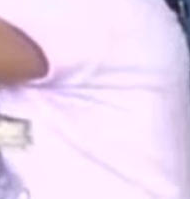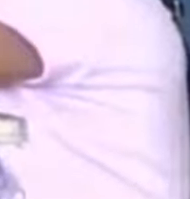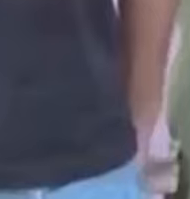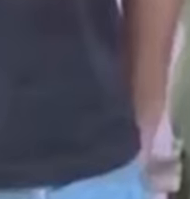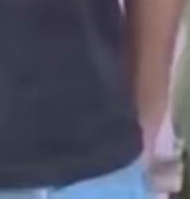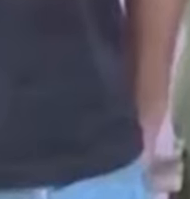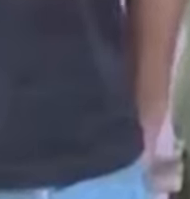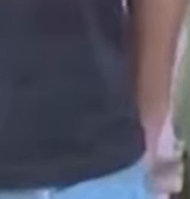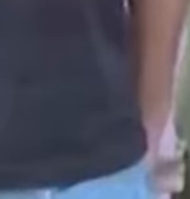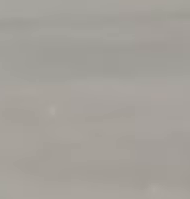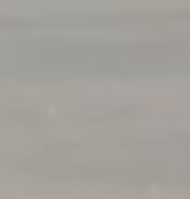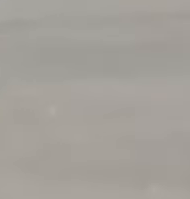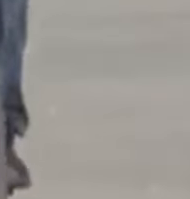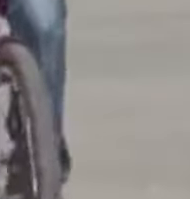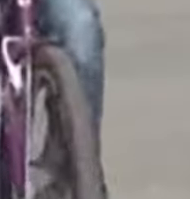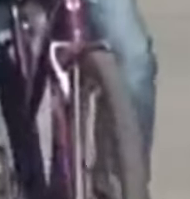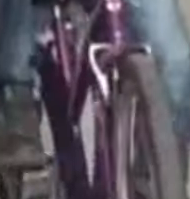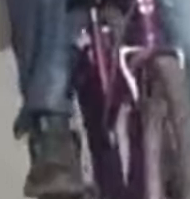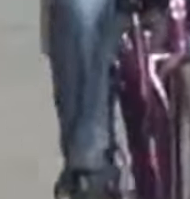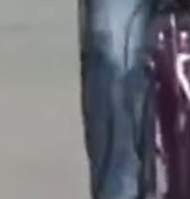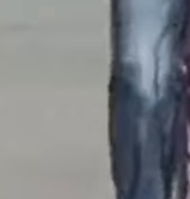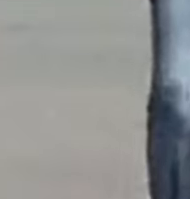tierra alto